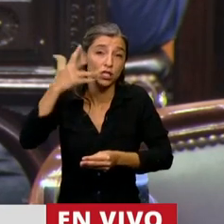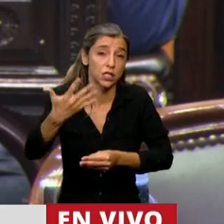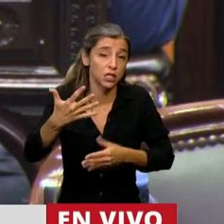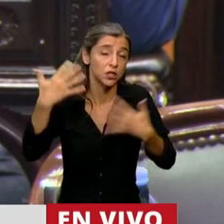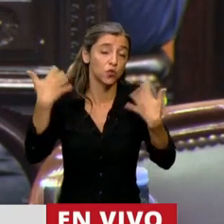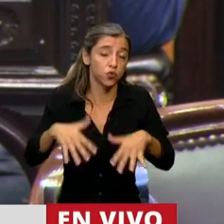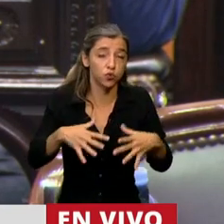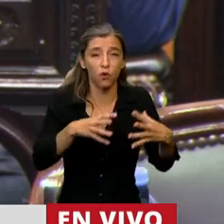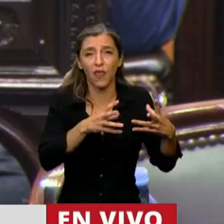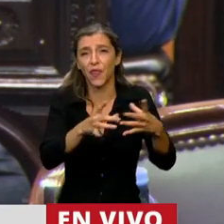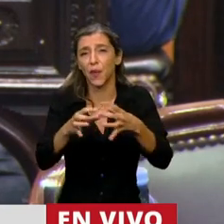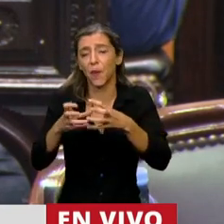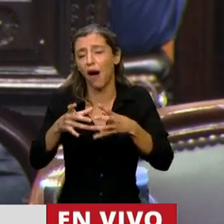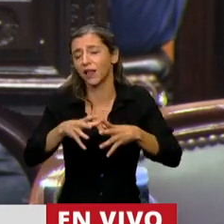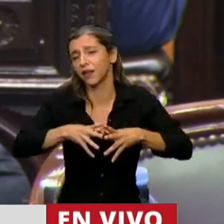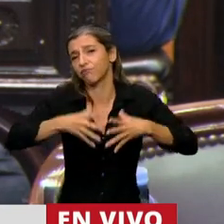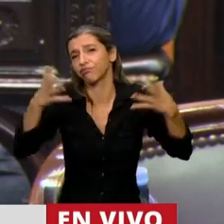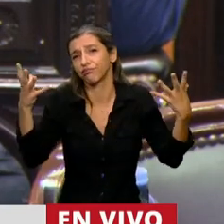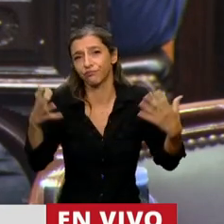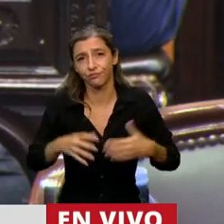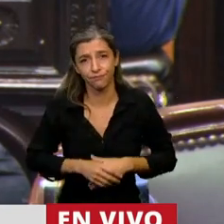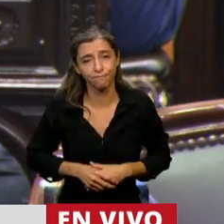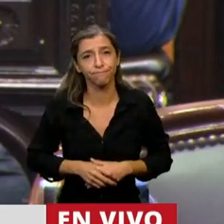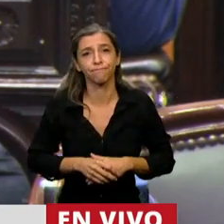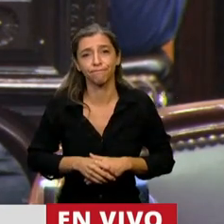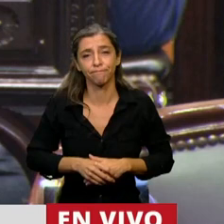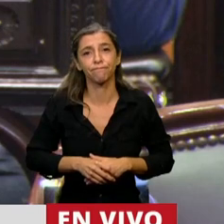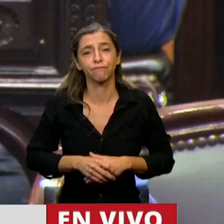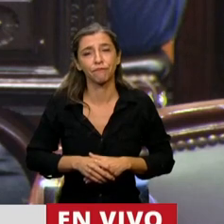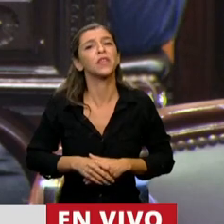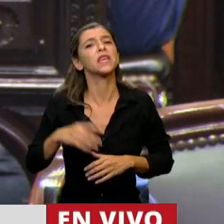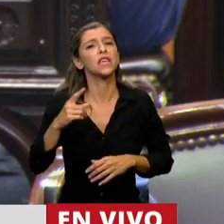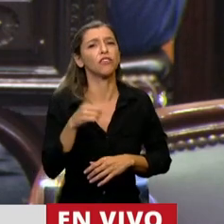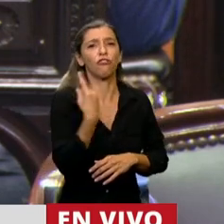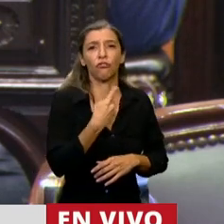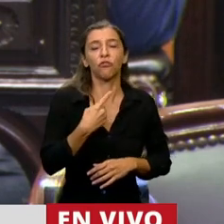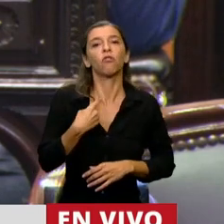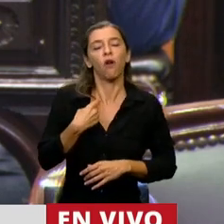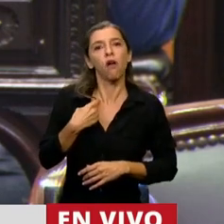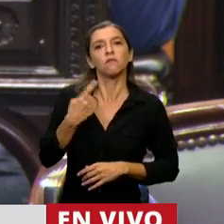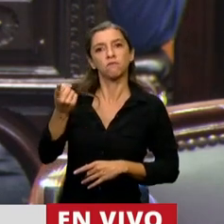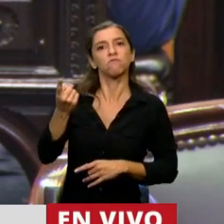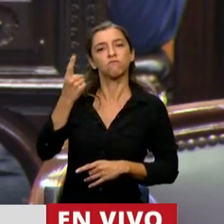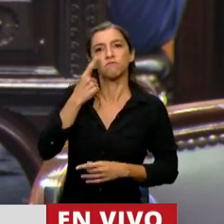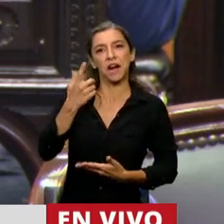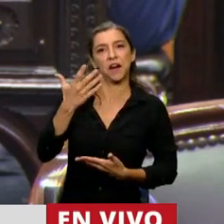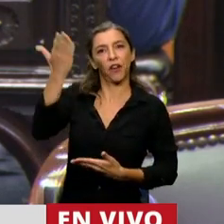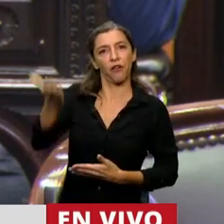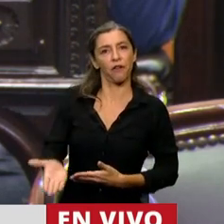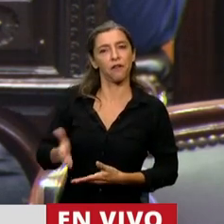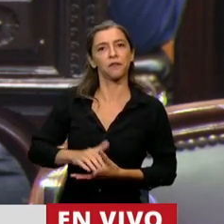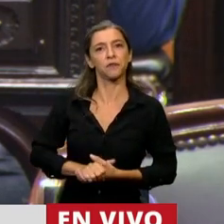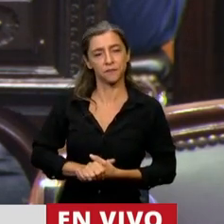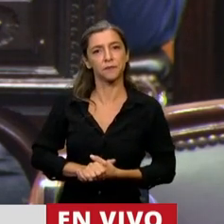inmenso, y lo que lo catapultó la consideración y el reconocimiento de la